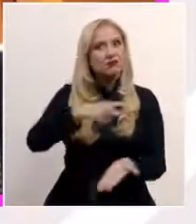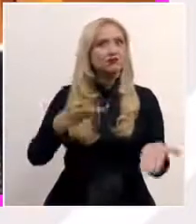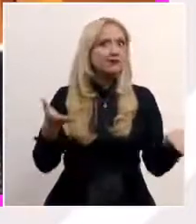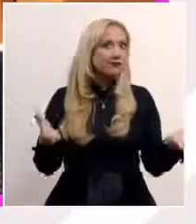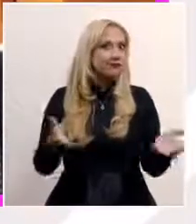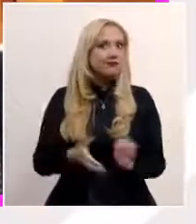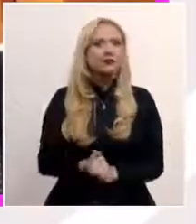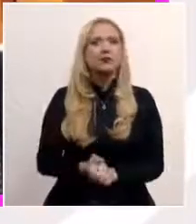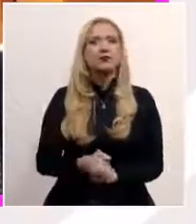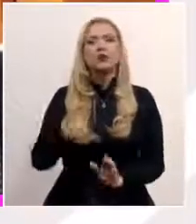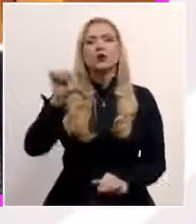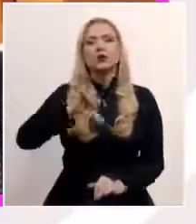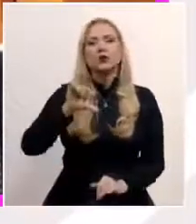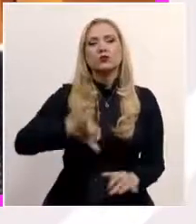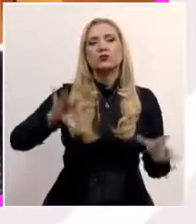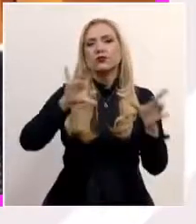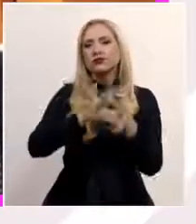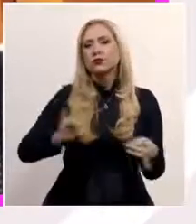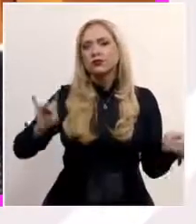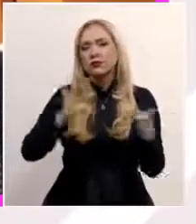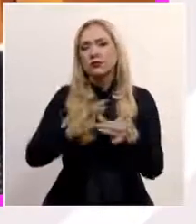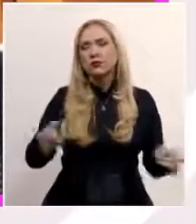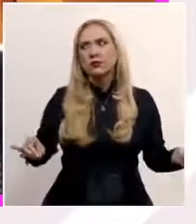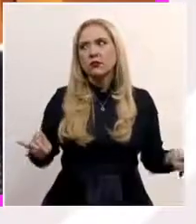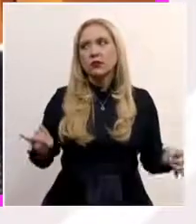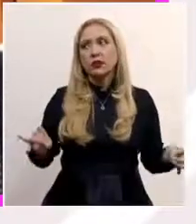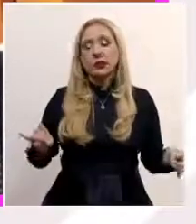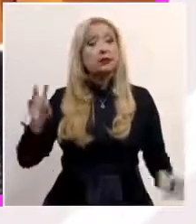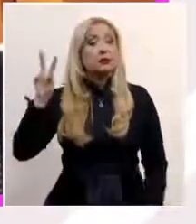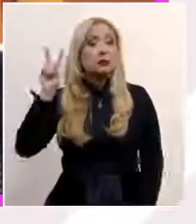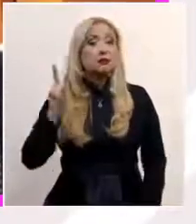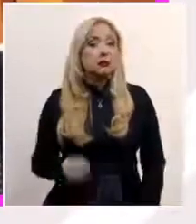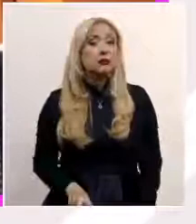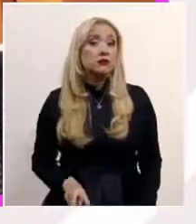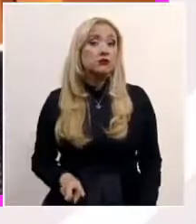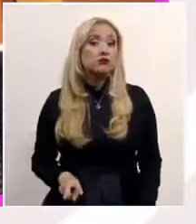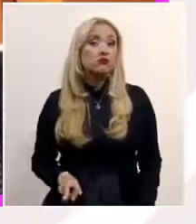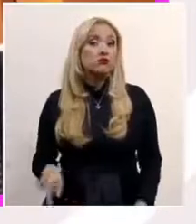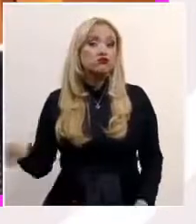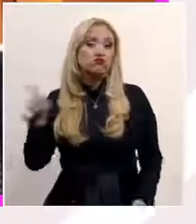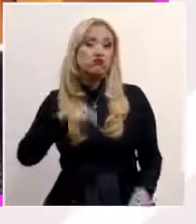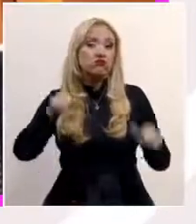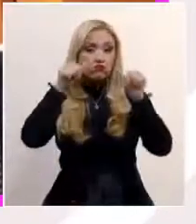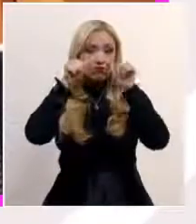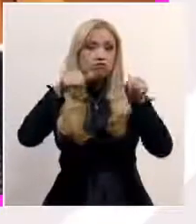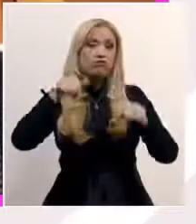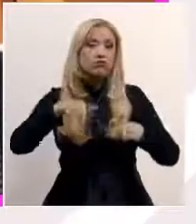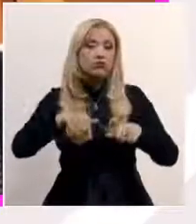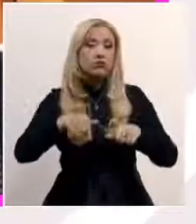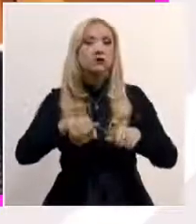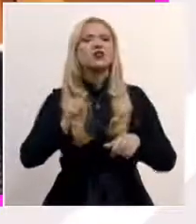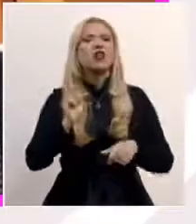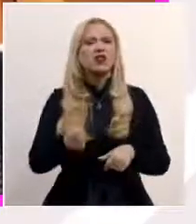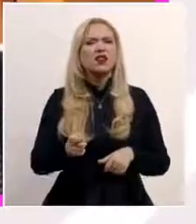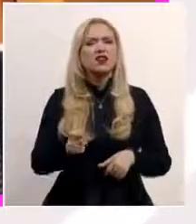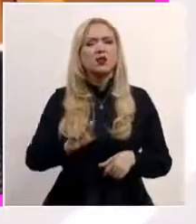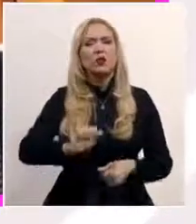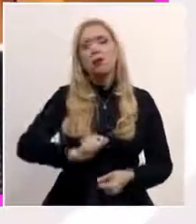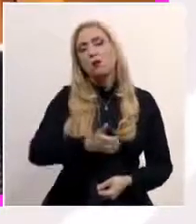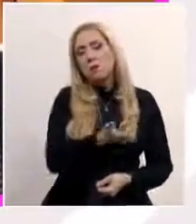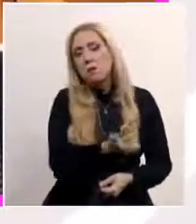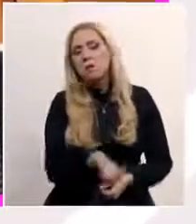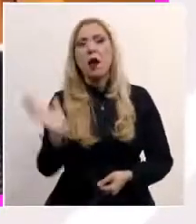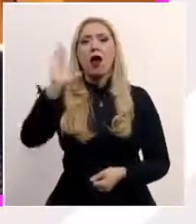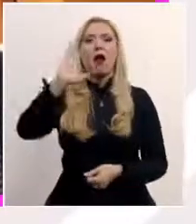hablar sobre un tema pues que ocupa mucho el trabajo del Consejo: despido por embarazo.